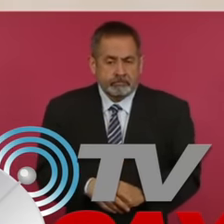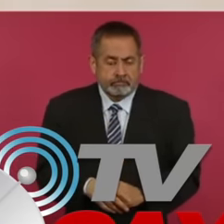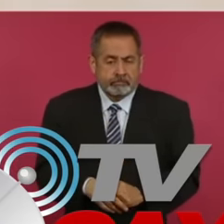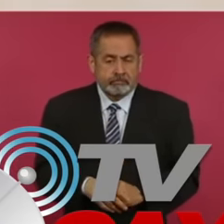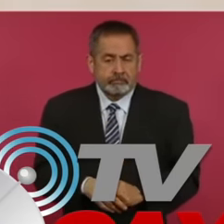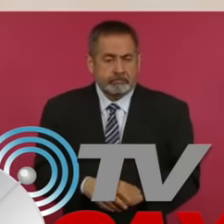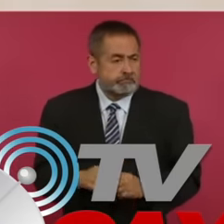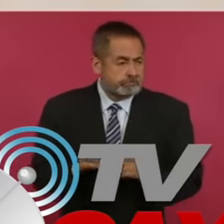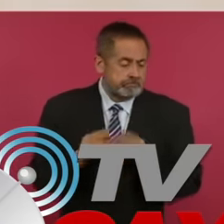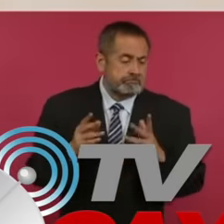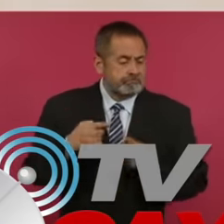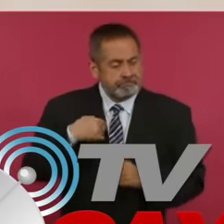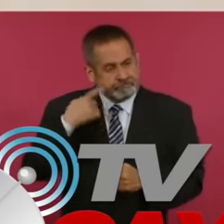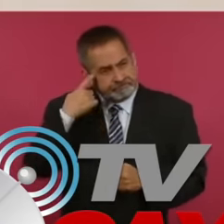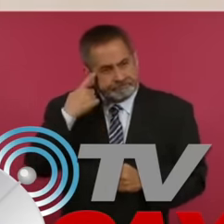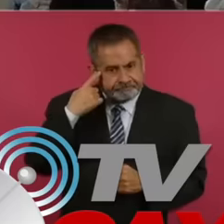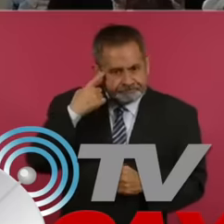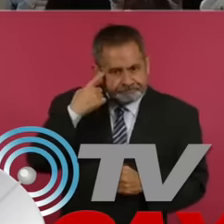Claro,